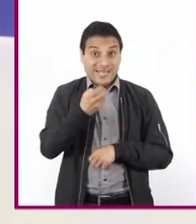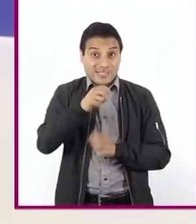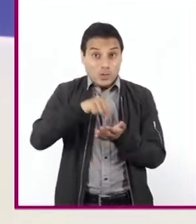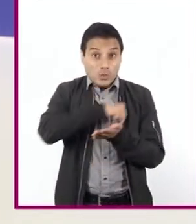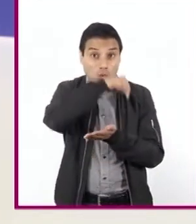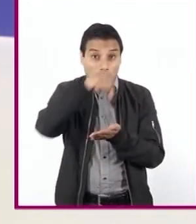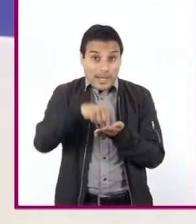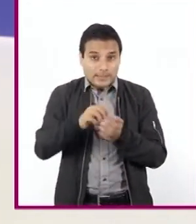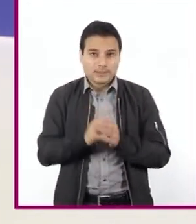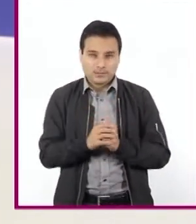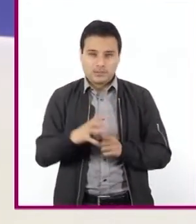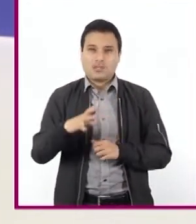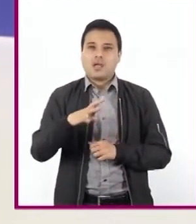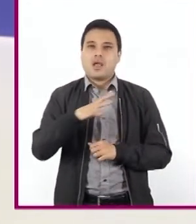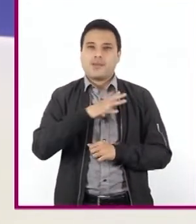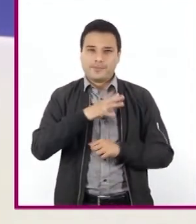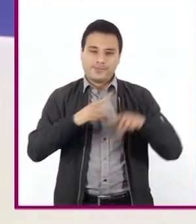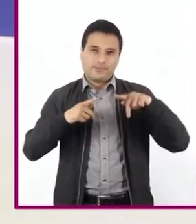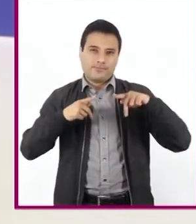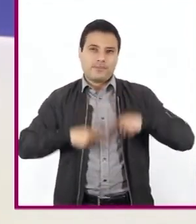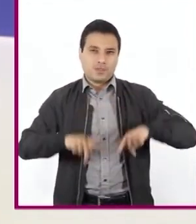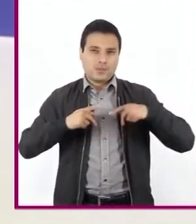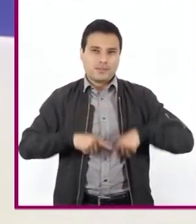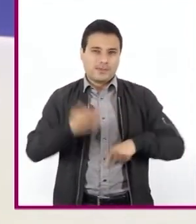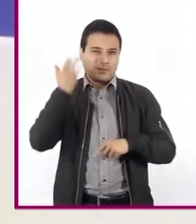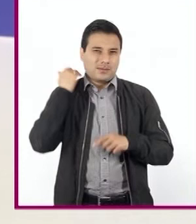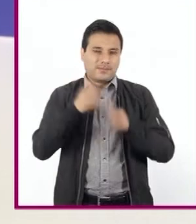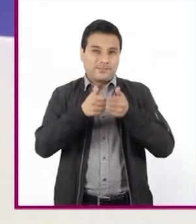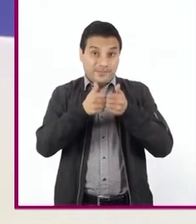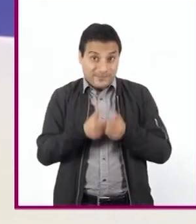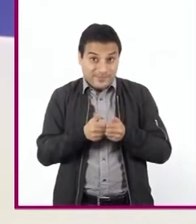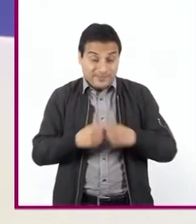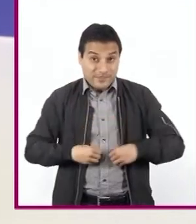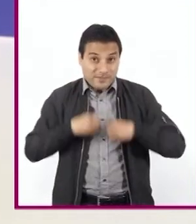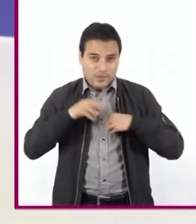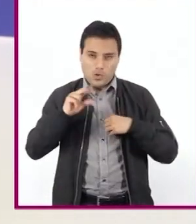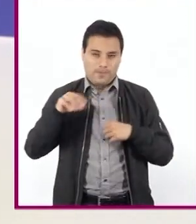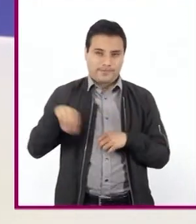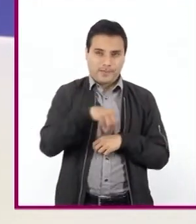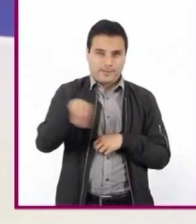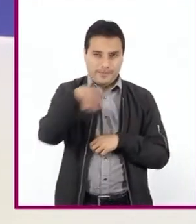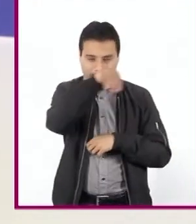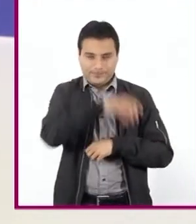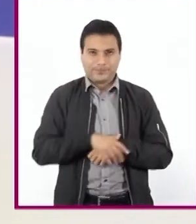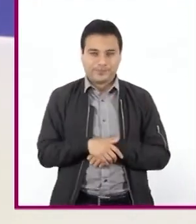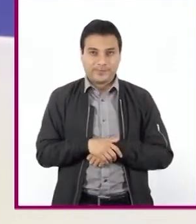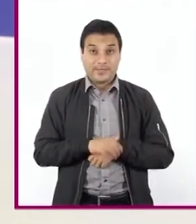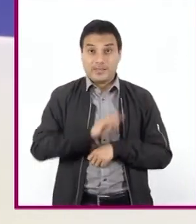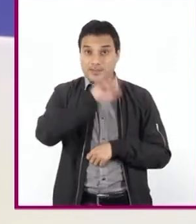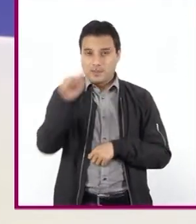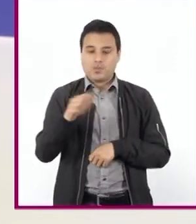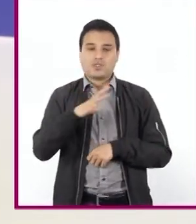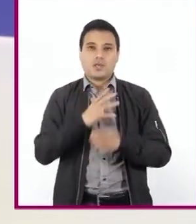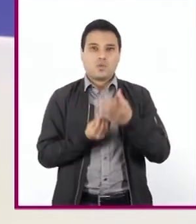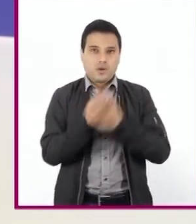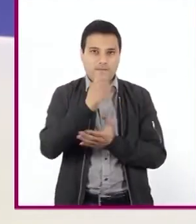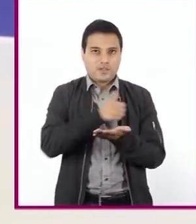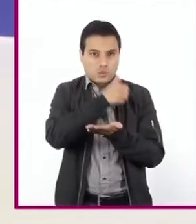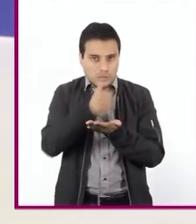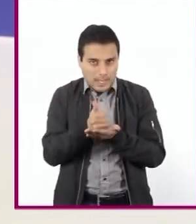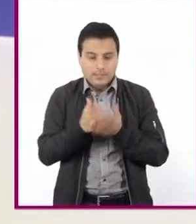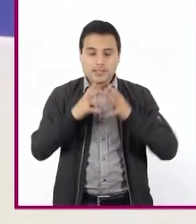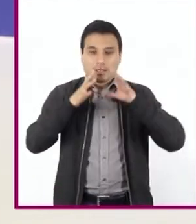eran habitadas por grupos seminómadas. En consecuencia, la minería fomentó la fundación de ciudades,